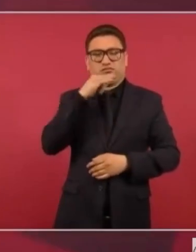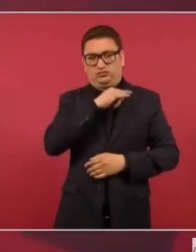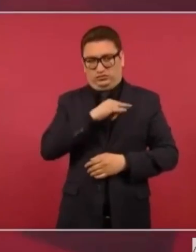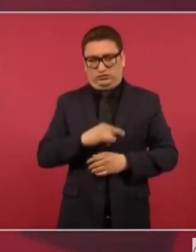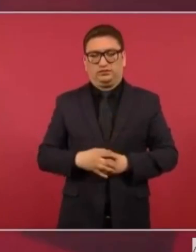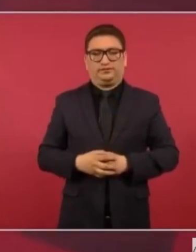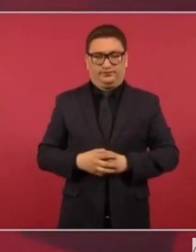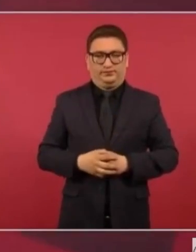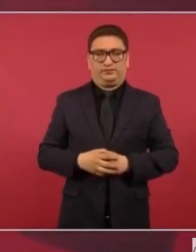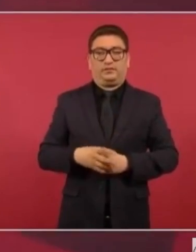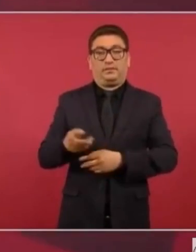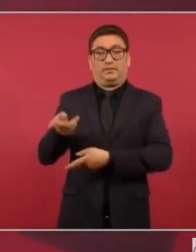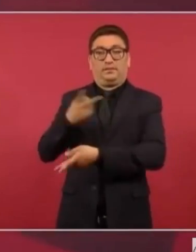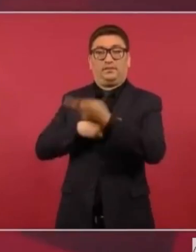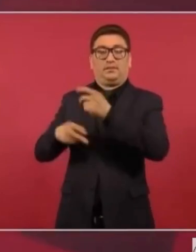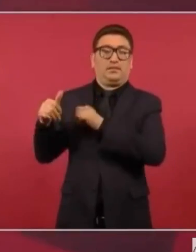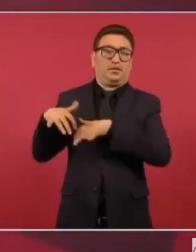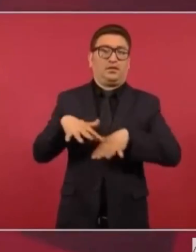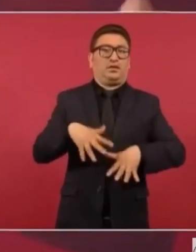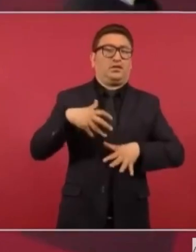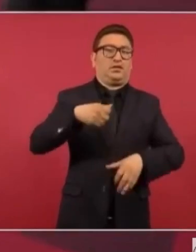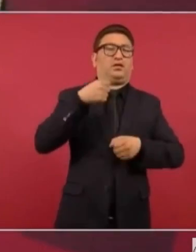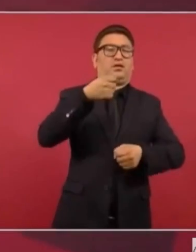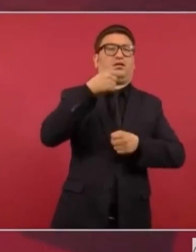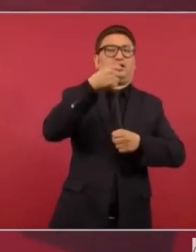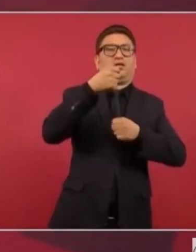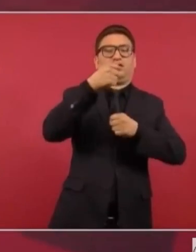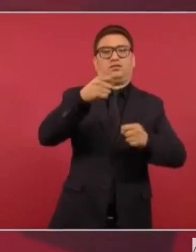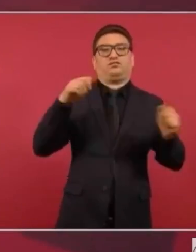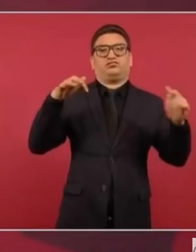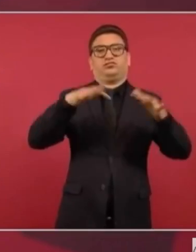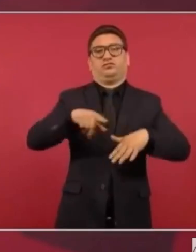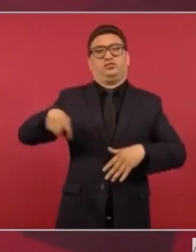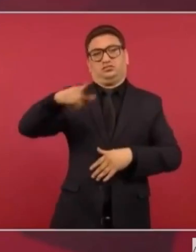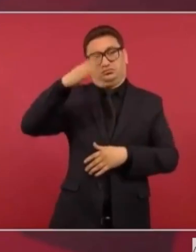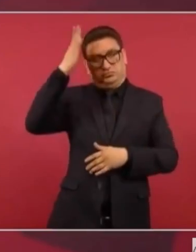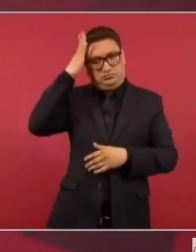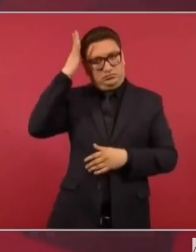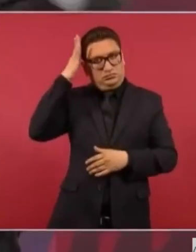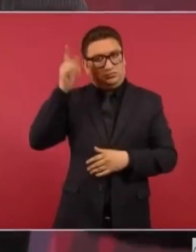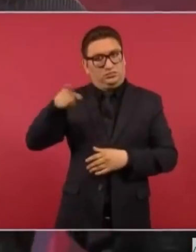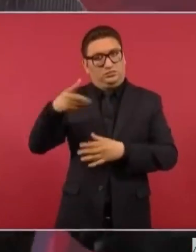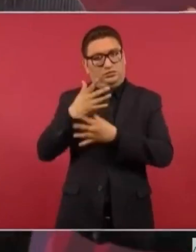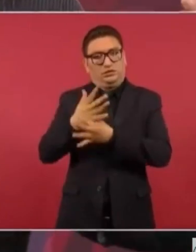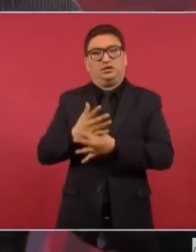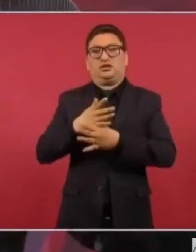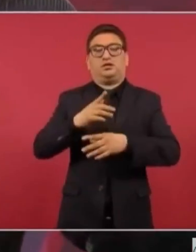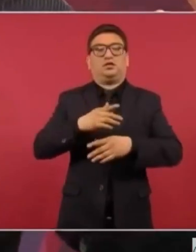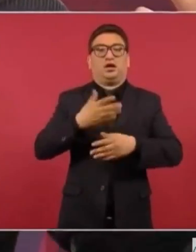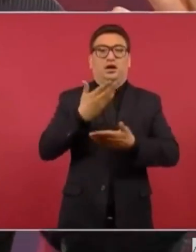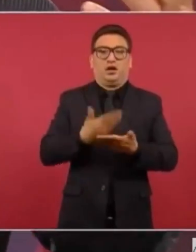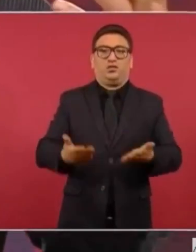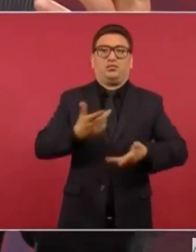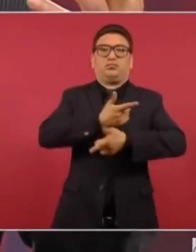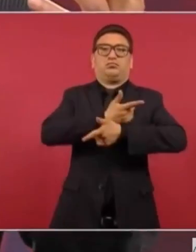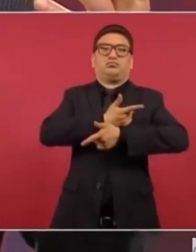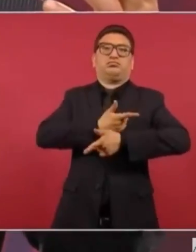Ahora viene y se manifiesta, ¿no? Y encabeza la manifestación, y hay absoluta libertad,